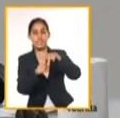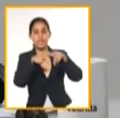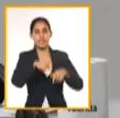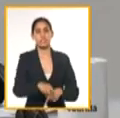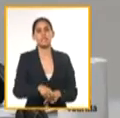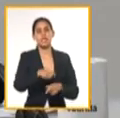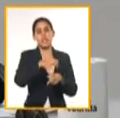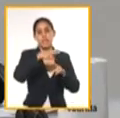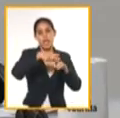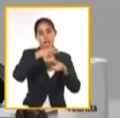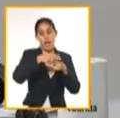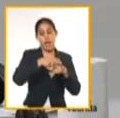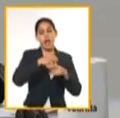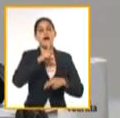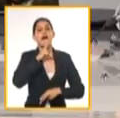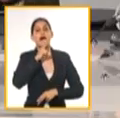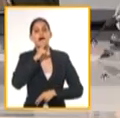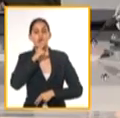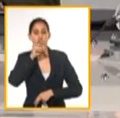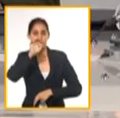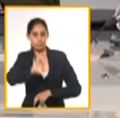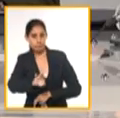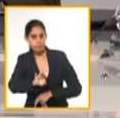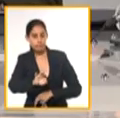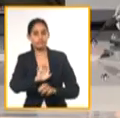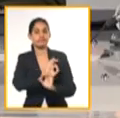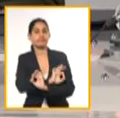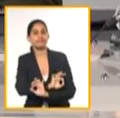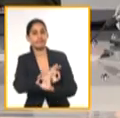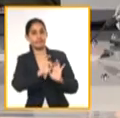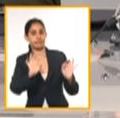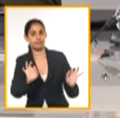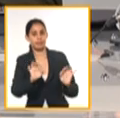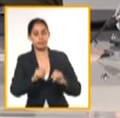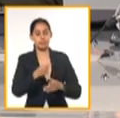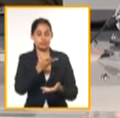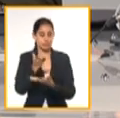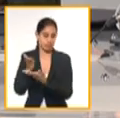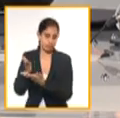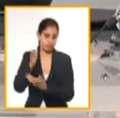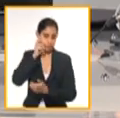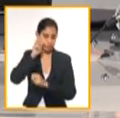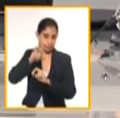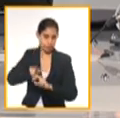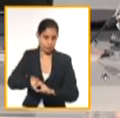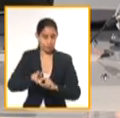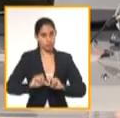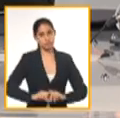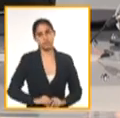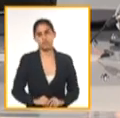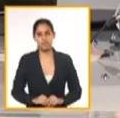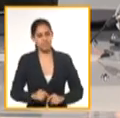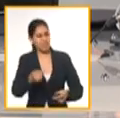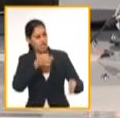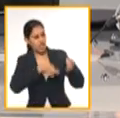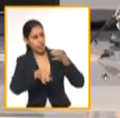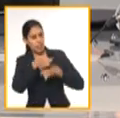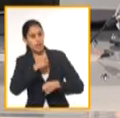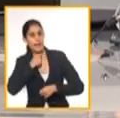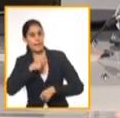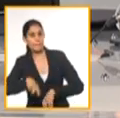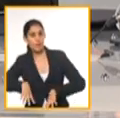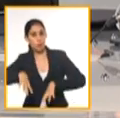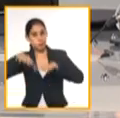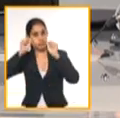Agua y Saneamiento del Instituto Nacional de Recursos Hidráulicos. José Antonio, cuando llega la desconexión el viernes en la